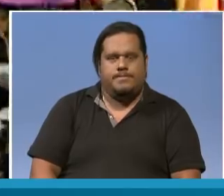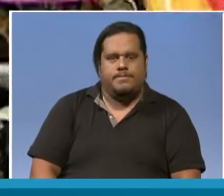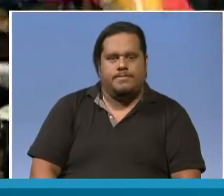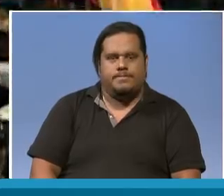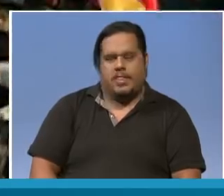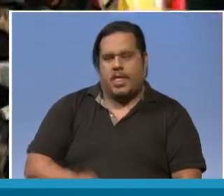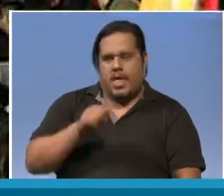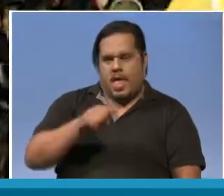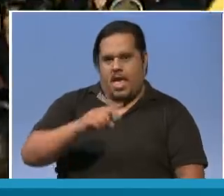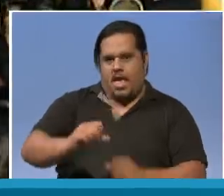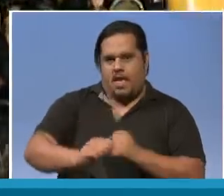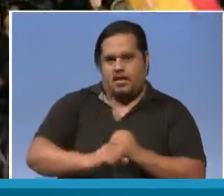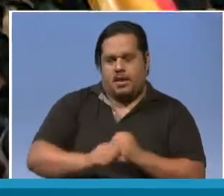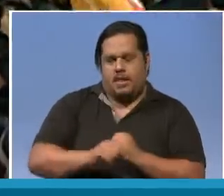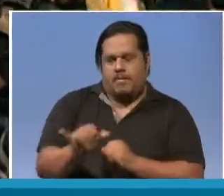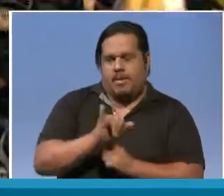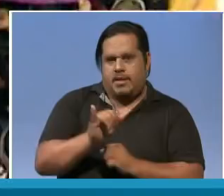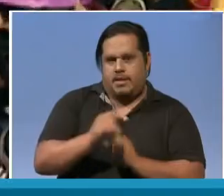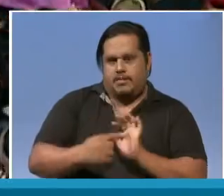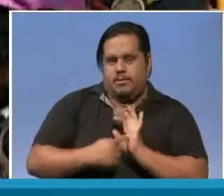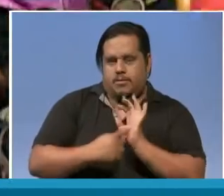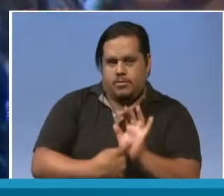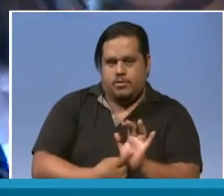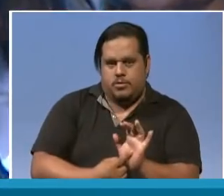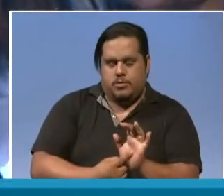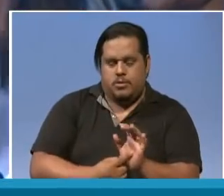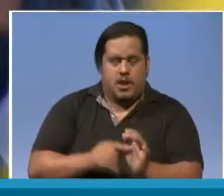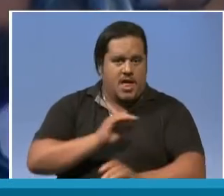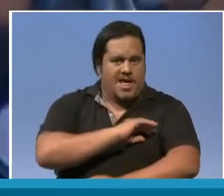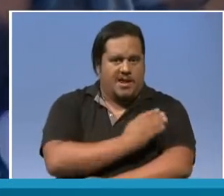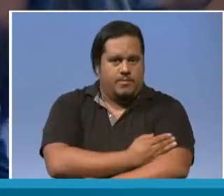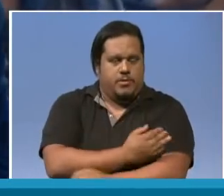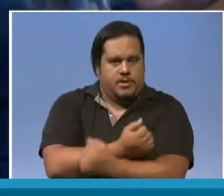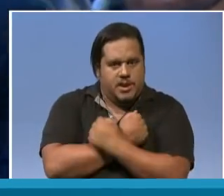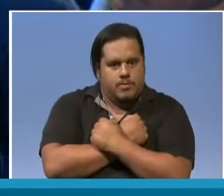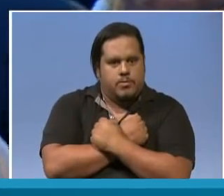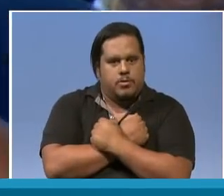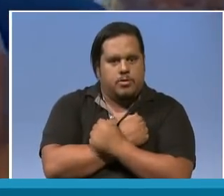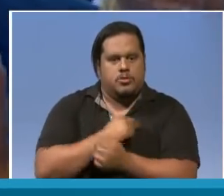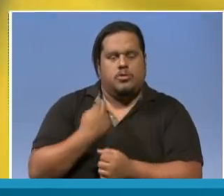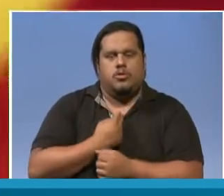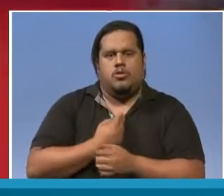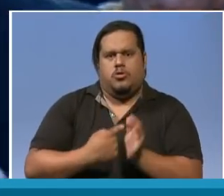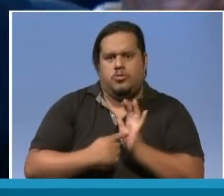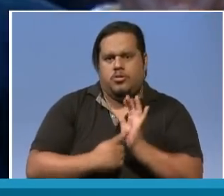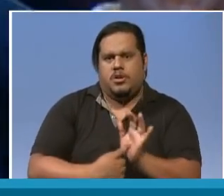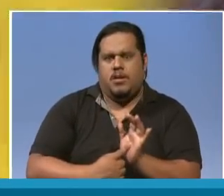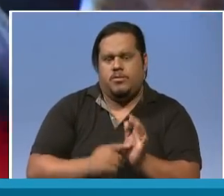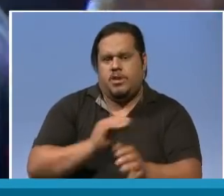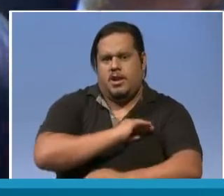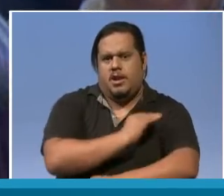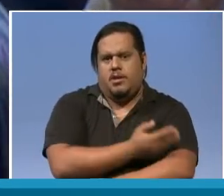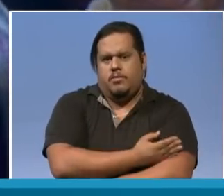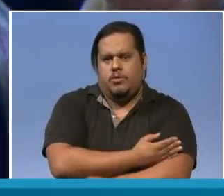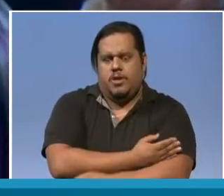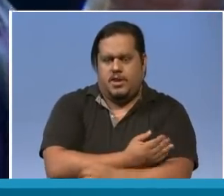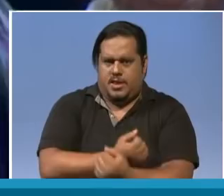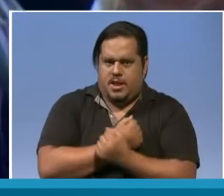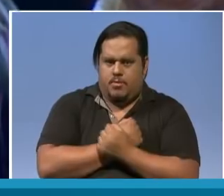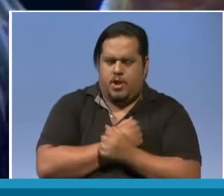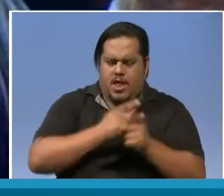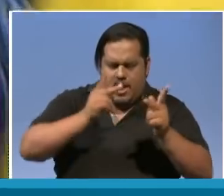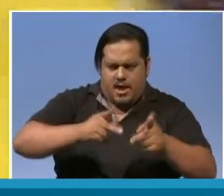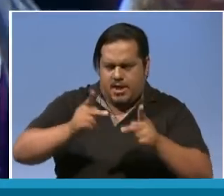Esta campaña también mostró el poder del amor. Lo mostramos, el poder del amor, en las personas que